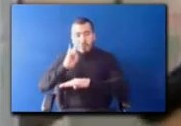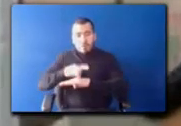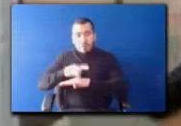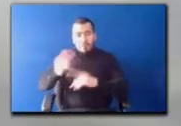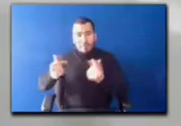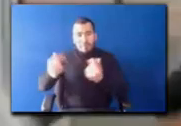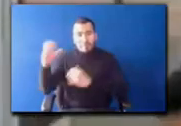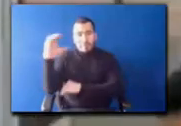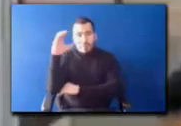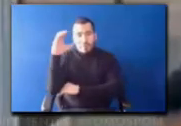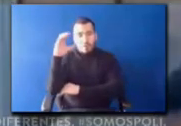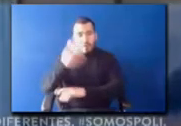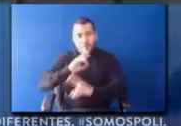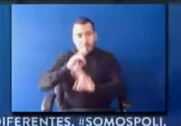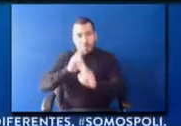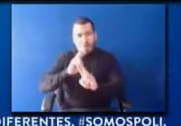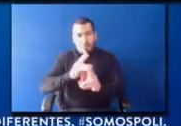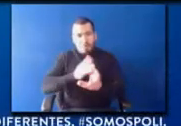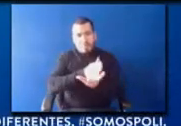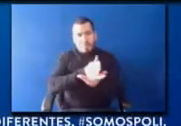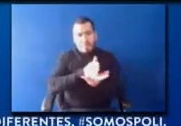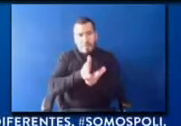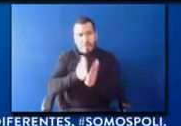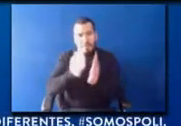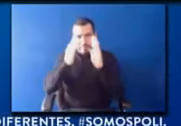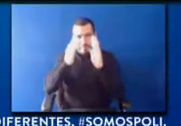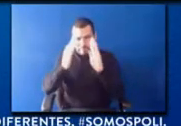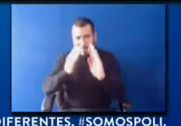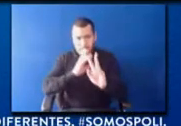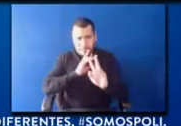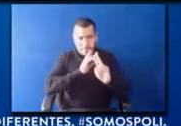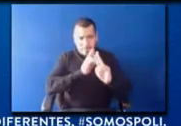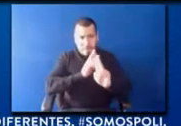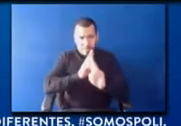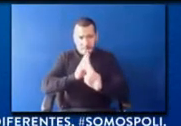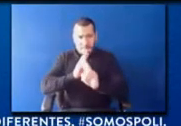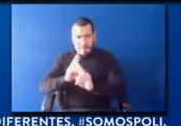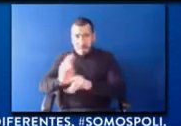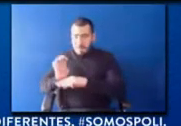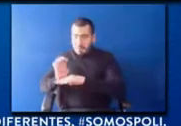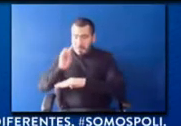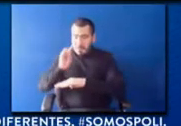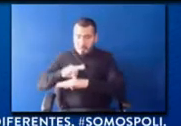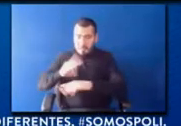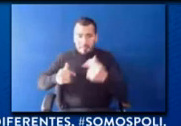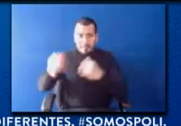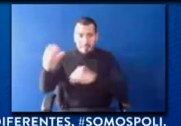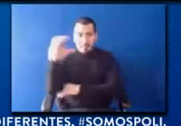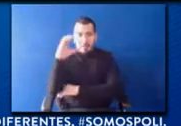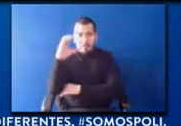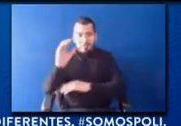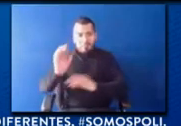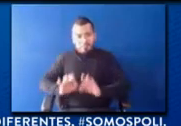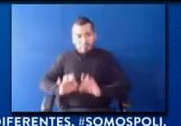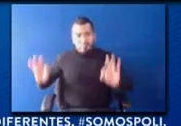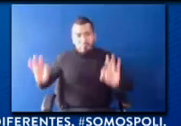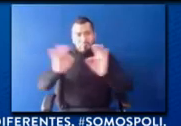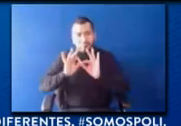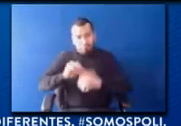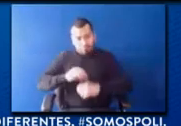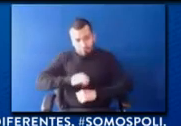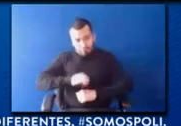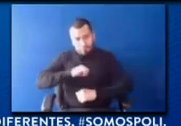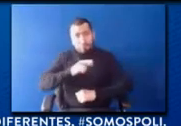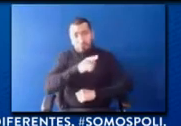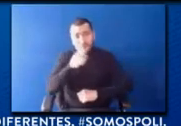Financiera mediante los diferentes canales dispuestos para tal fin. Para la Superintendencia Financiera es muy valioso que ustedes evalúen